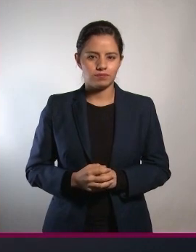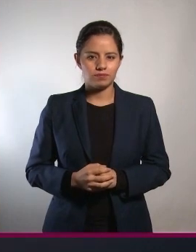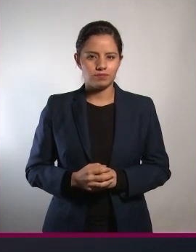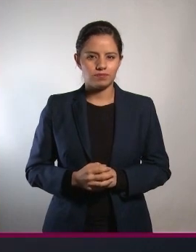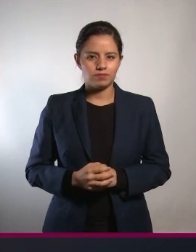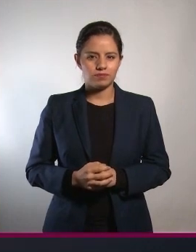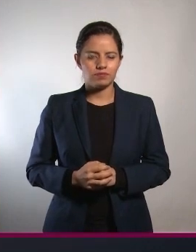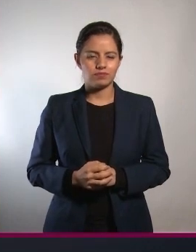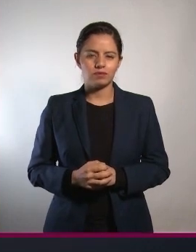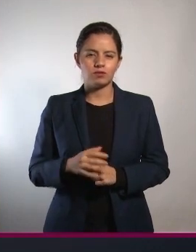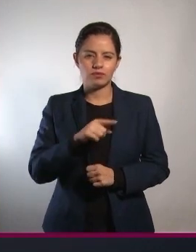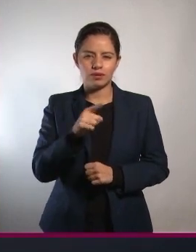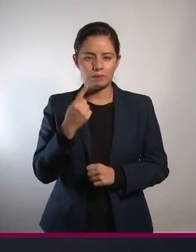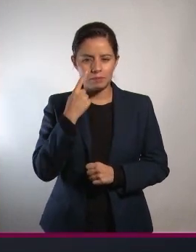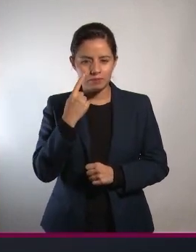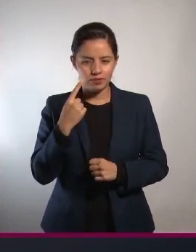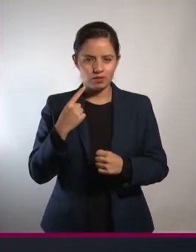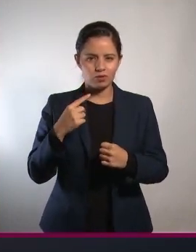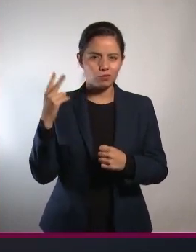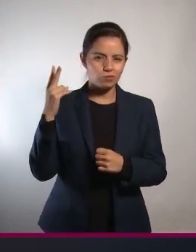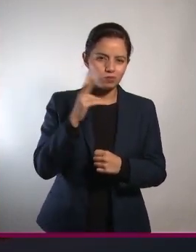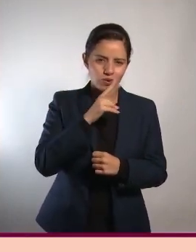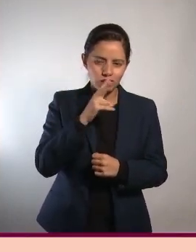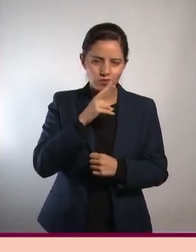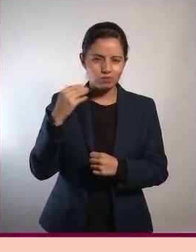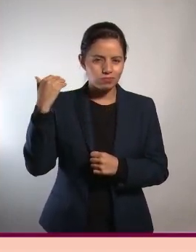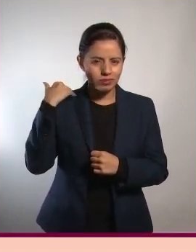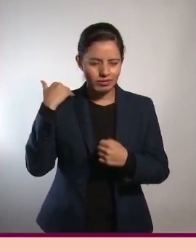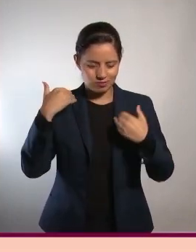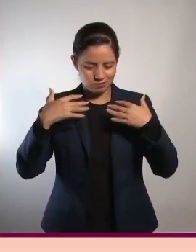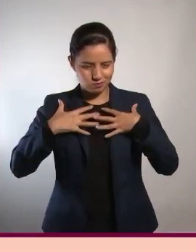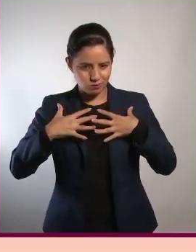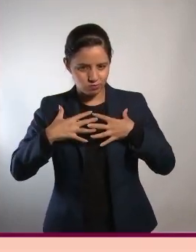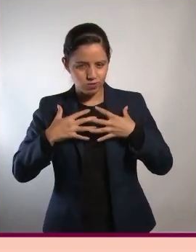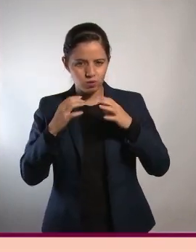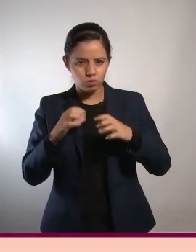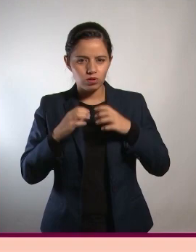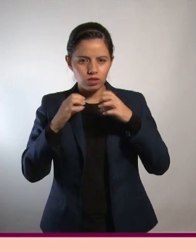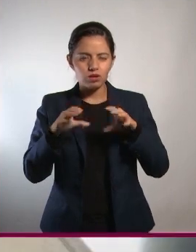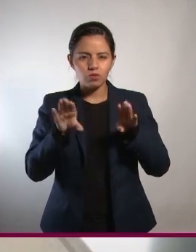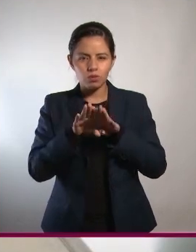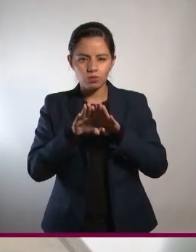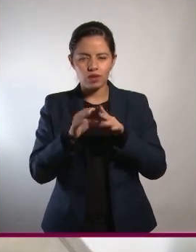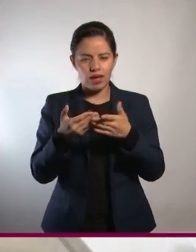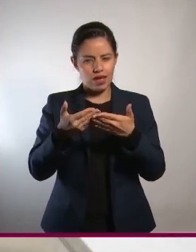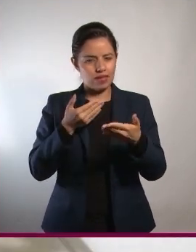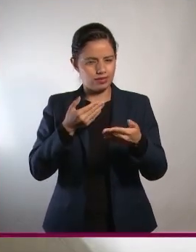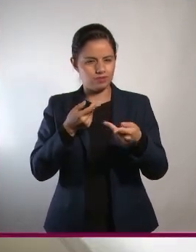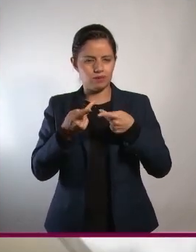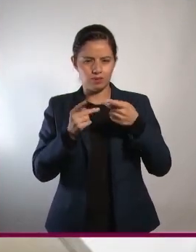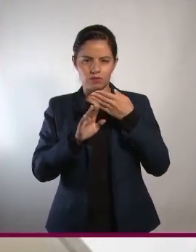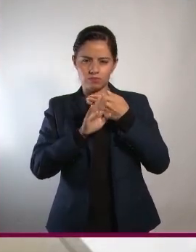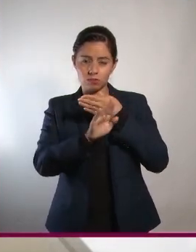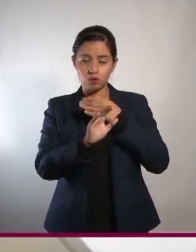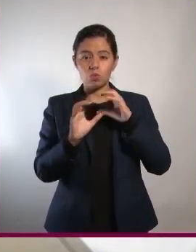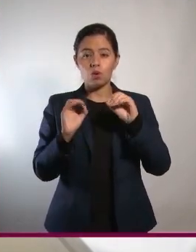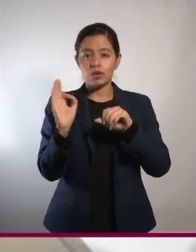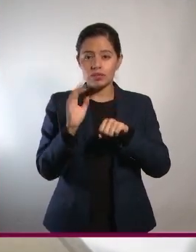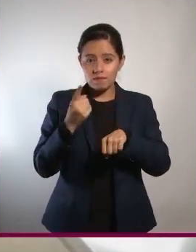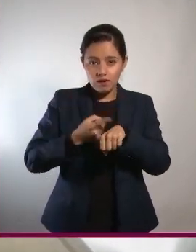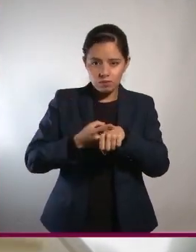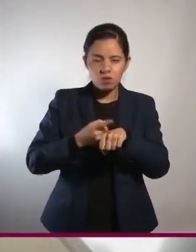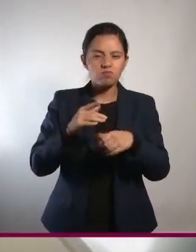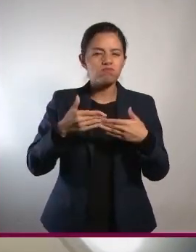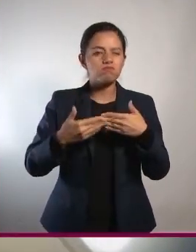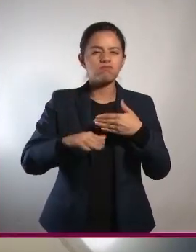Veremos cómo cuidar de nuestros pulmones, tanto de manera preventiva como si ya padecimos la enfermedad. Así que quédate con nosotros en Jóvenes